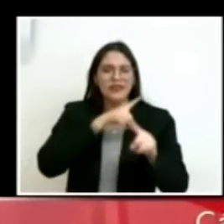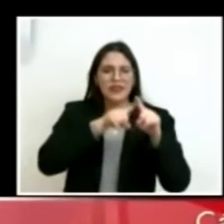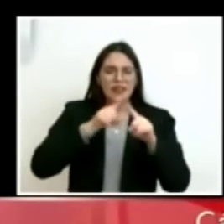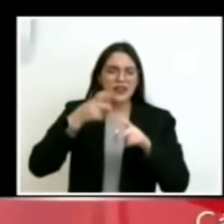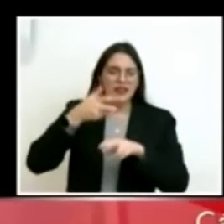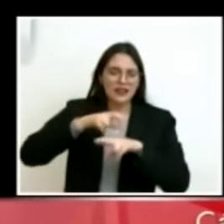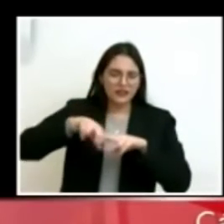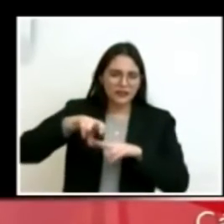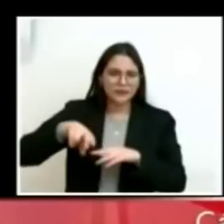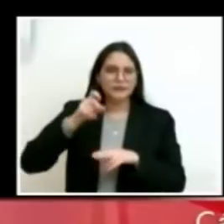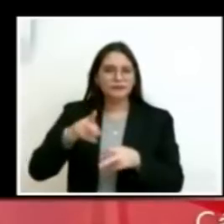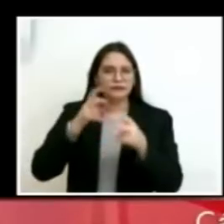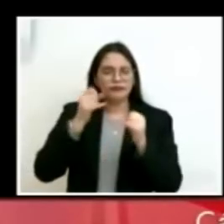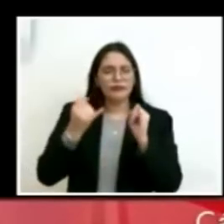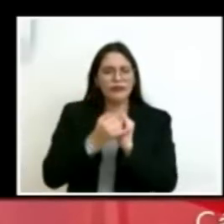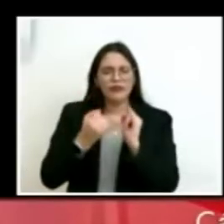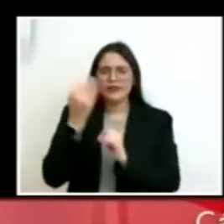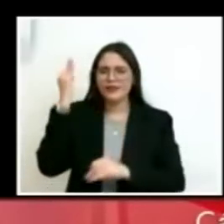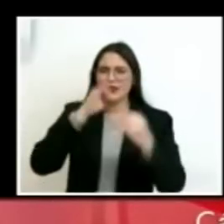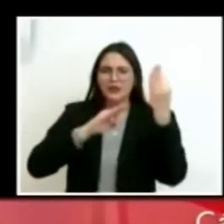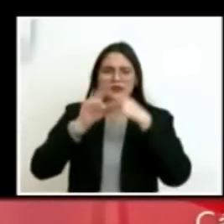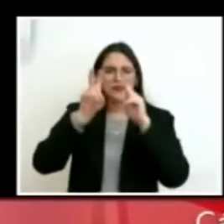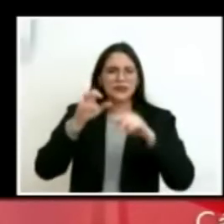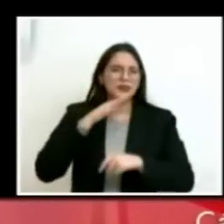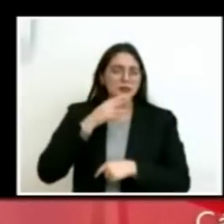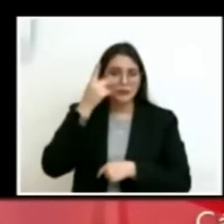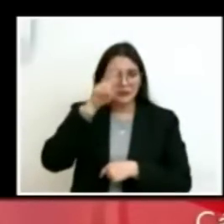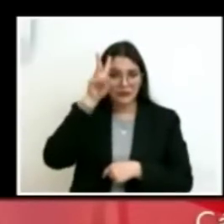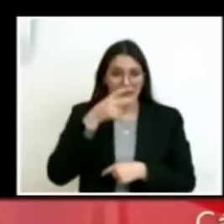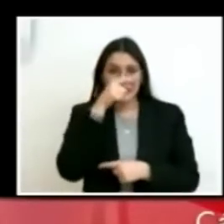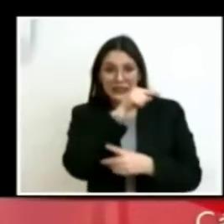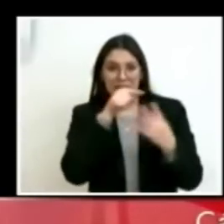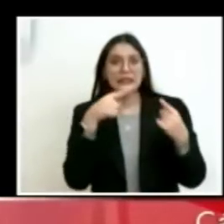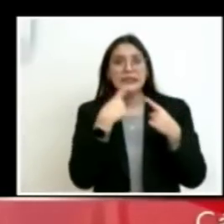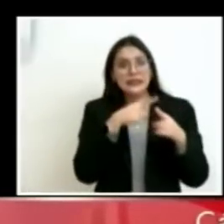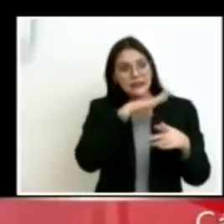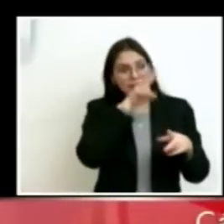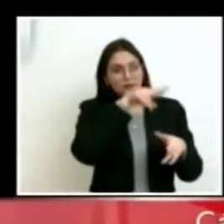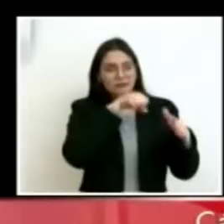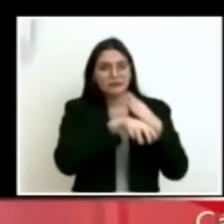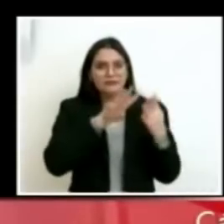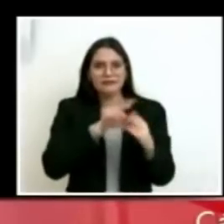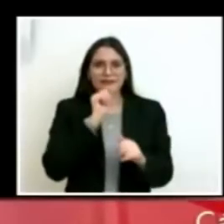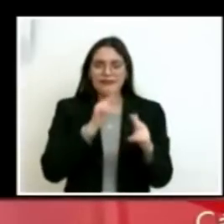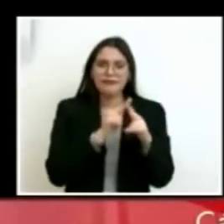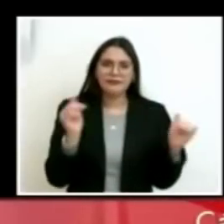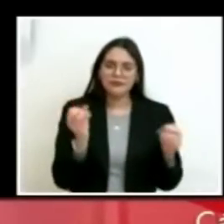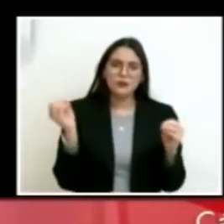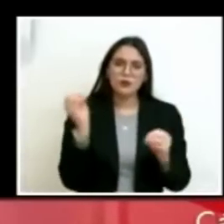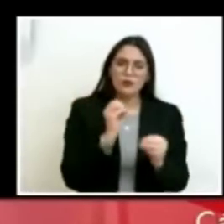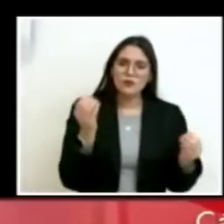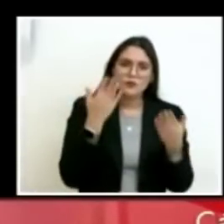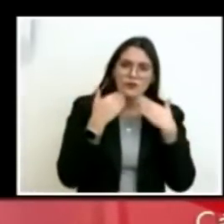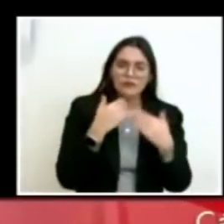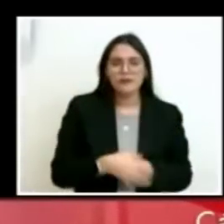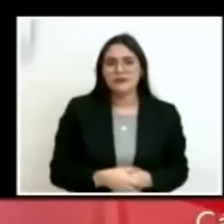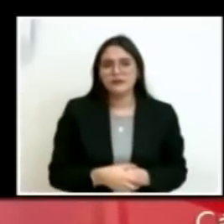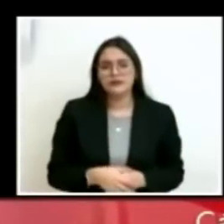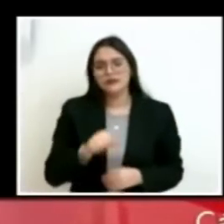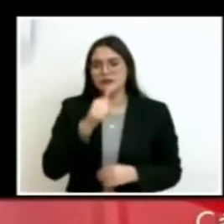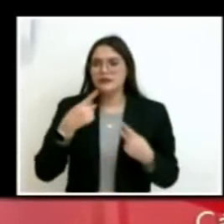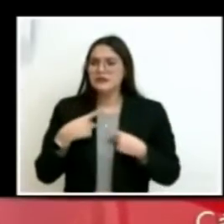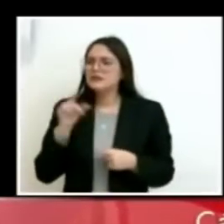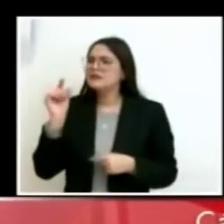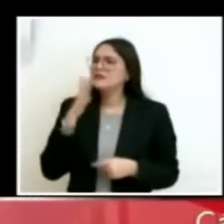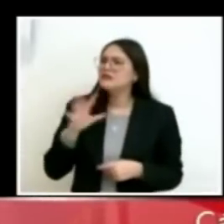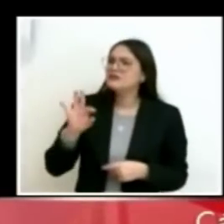dinero, defraudación fiscal y un sinfín de delitos, pero ninguno está en prisión. Sin embargo, existe gente que por mucho menos